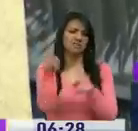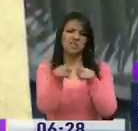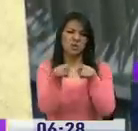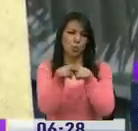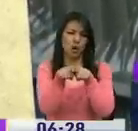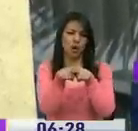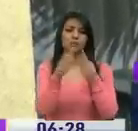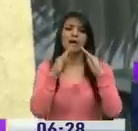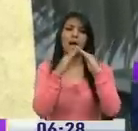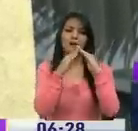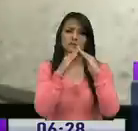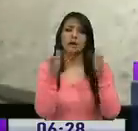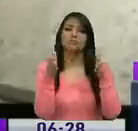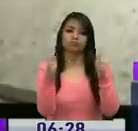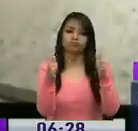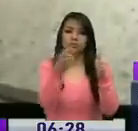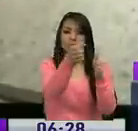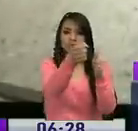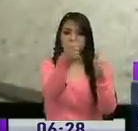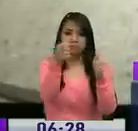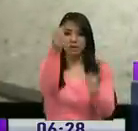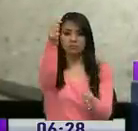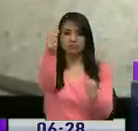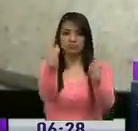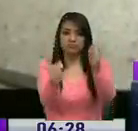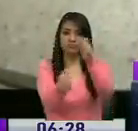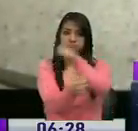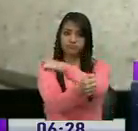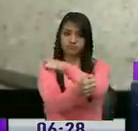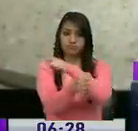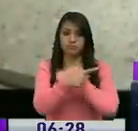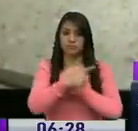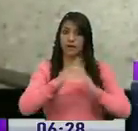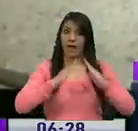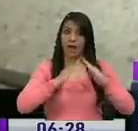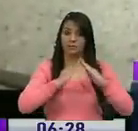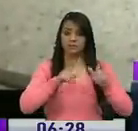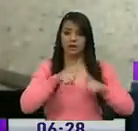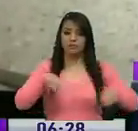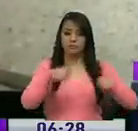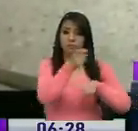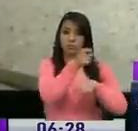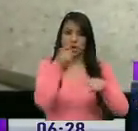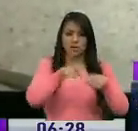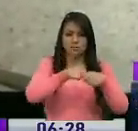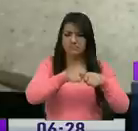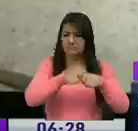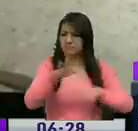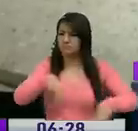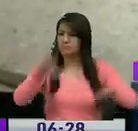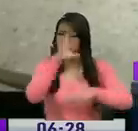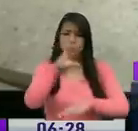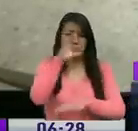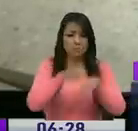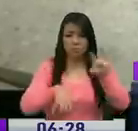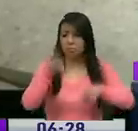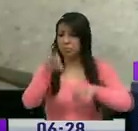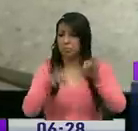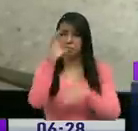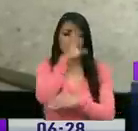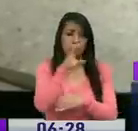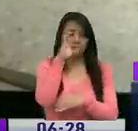caja fuerte abrieron las cerraduras de la puerta de su habitación y rebuscar todo hasta dar con el dinero se menciona